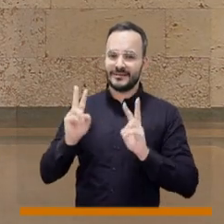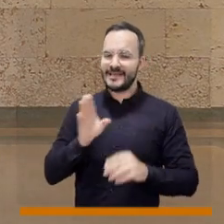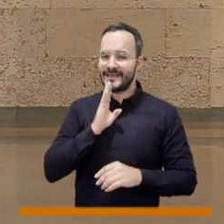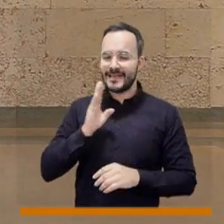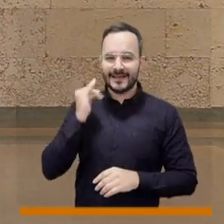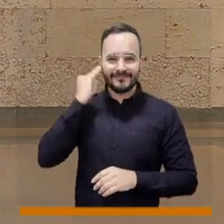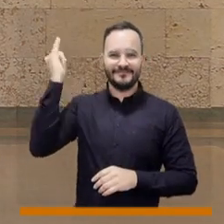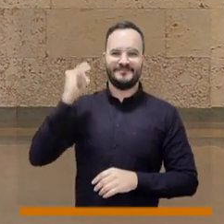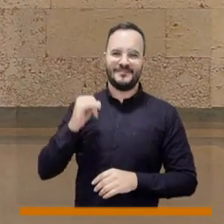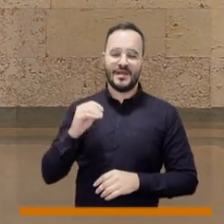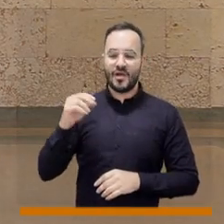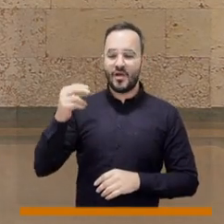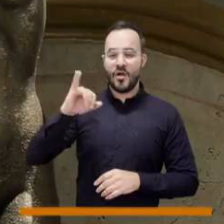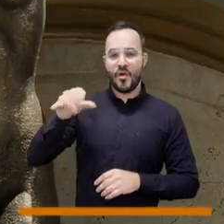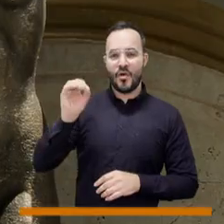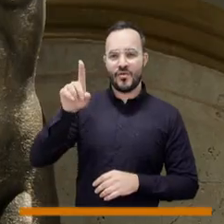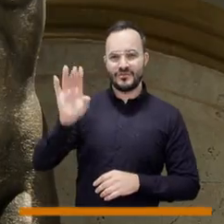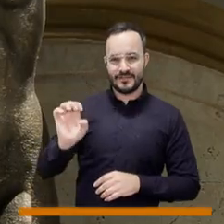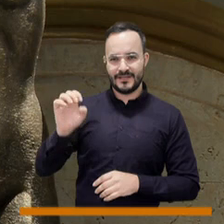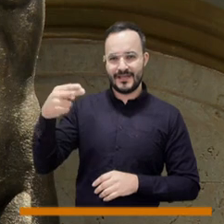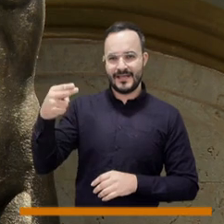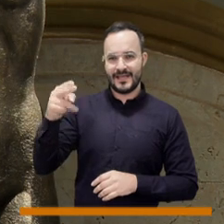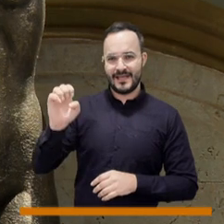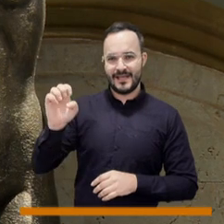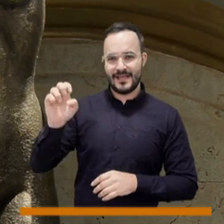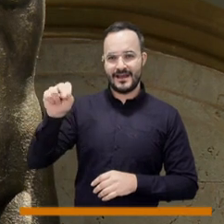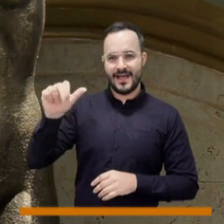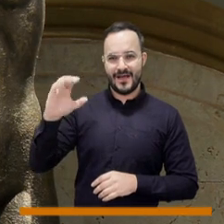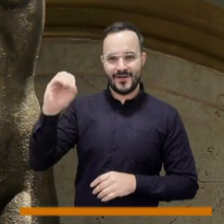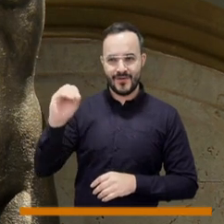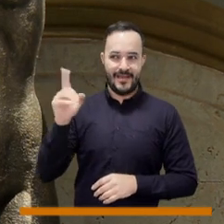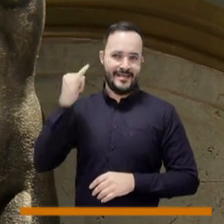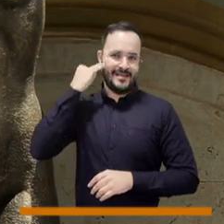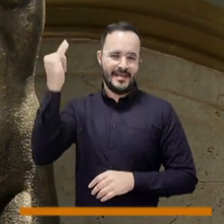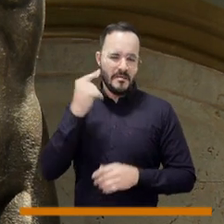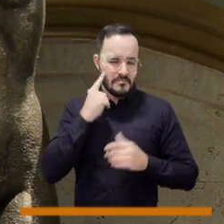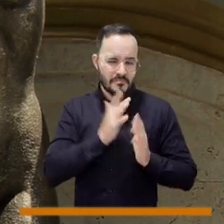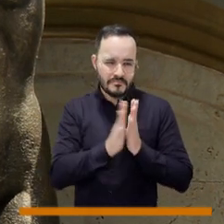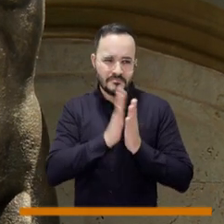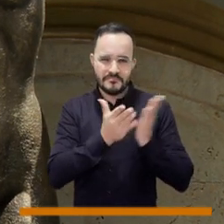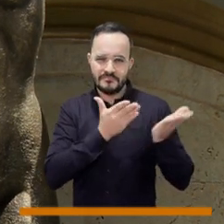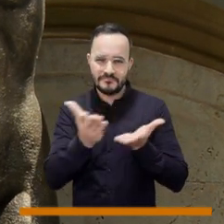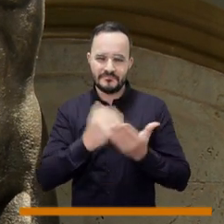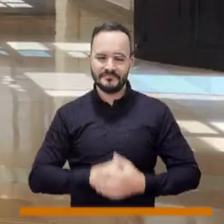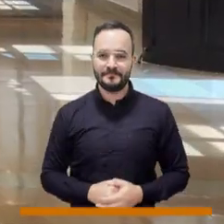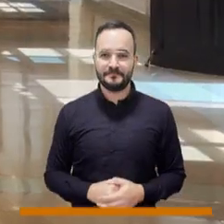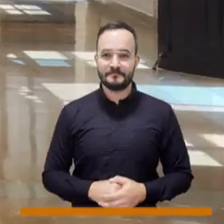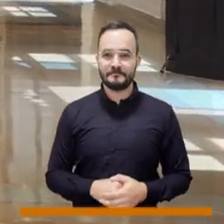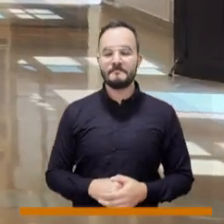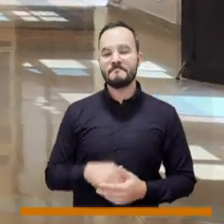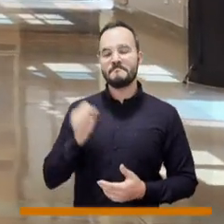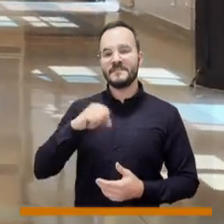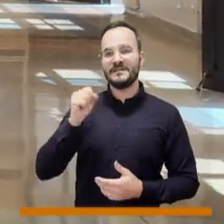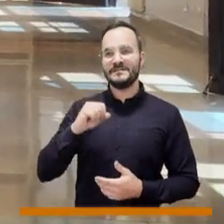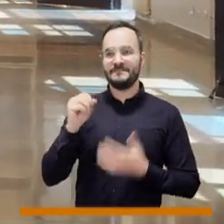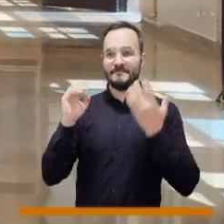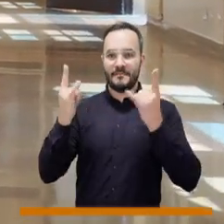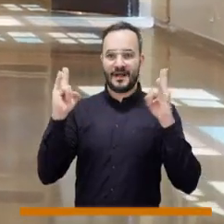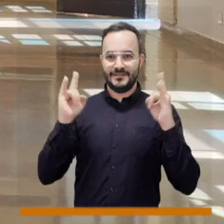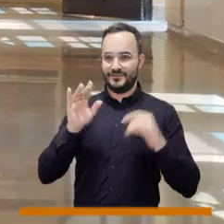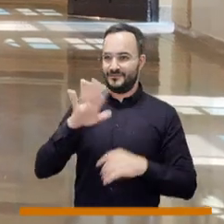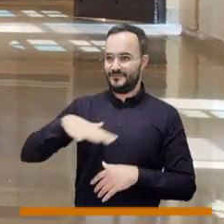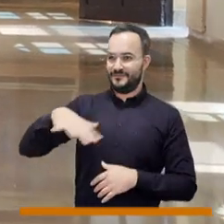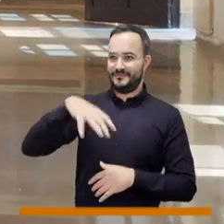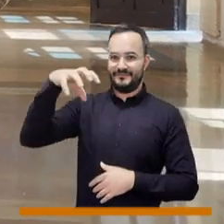Henao, que está acá con nosotros. José, cuéntenos más acerca de esta maravillosa idea. Mira, el Palacio Nacional, sabemos que